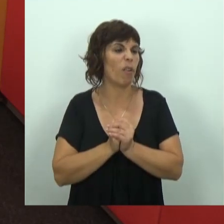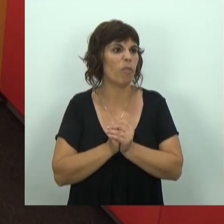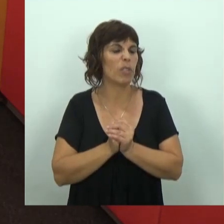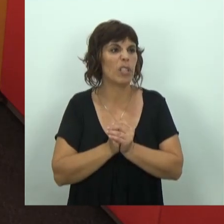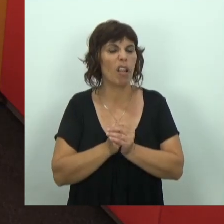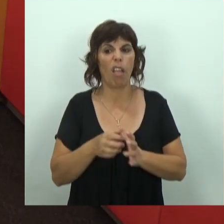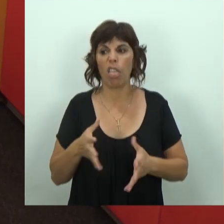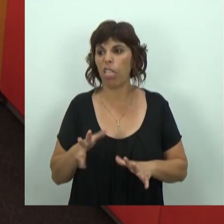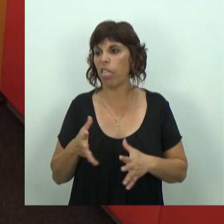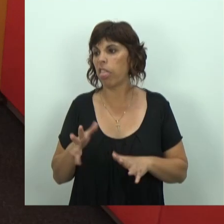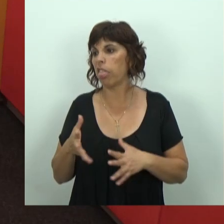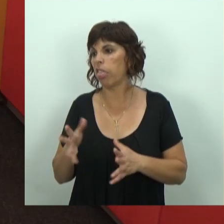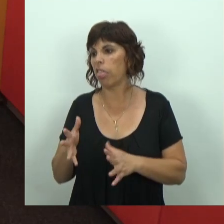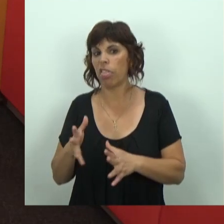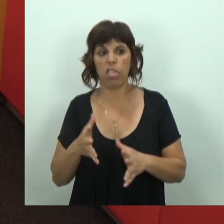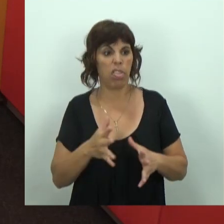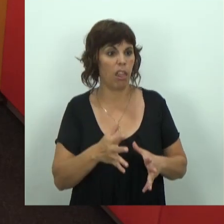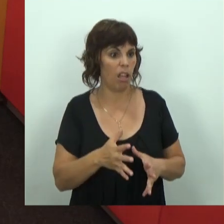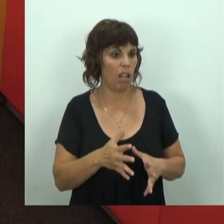inquietud para que las cosas cambien.